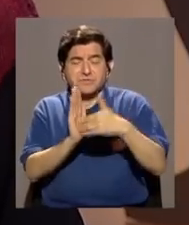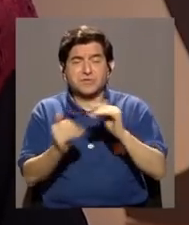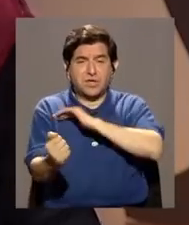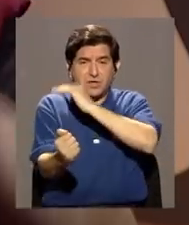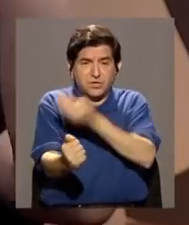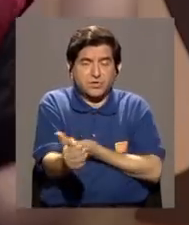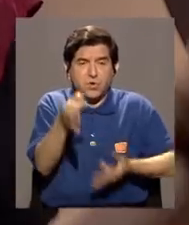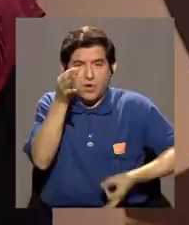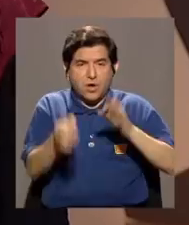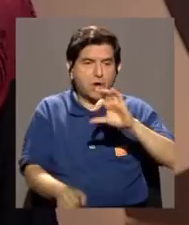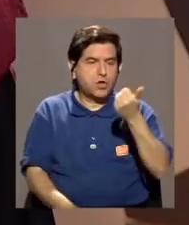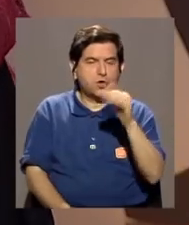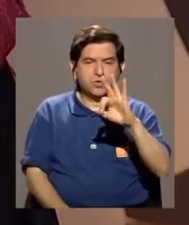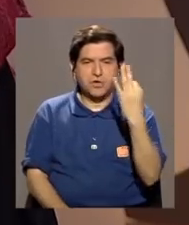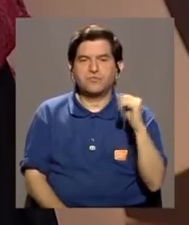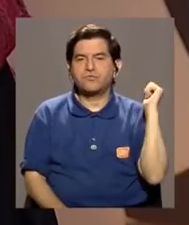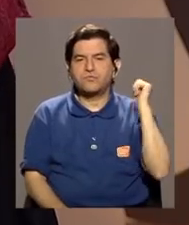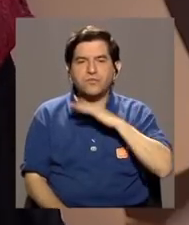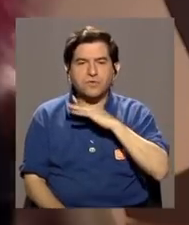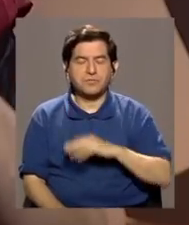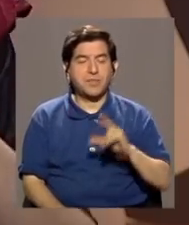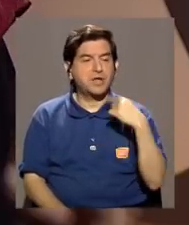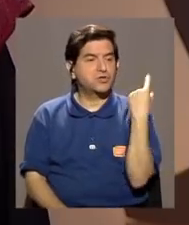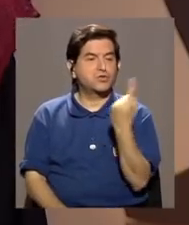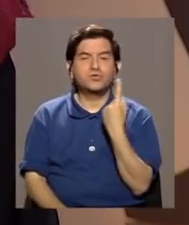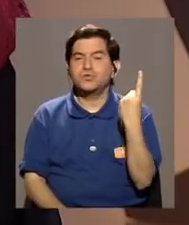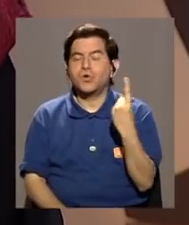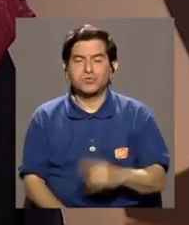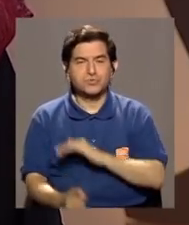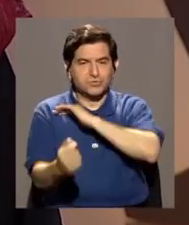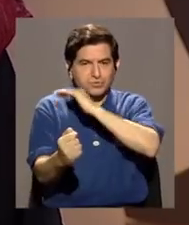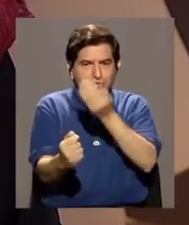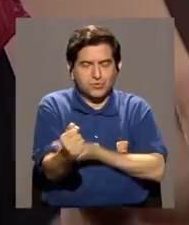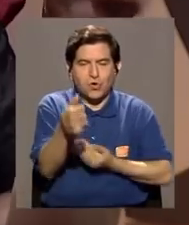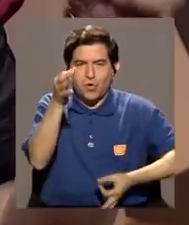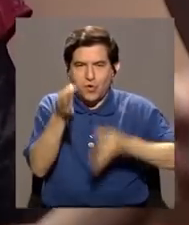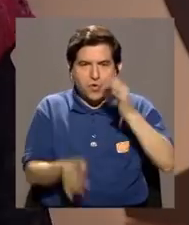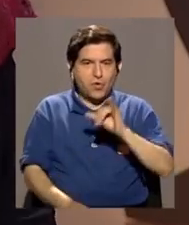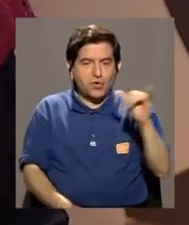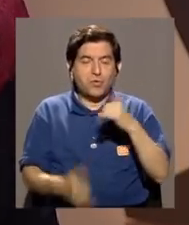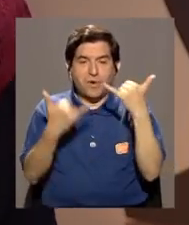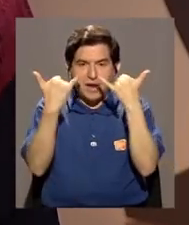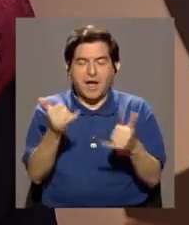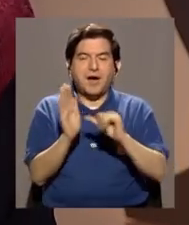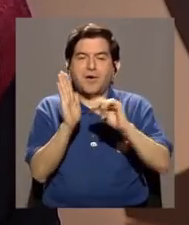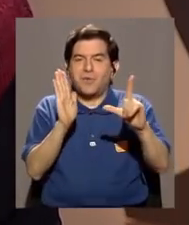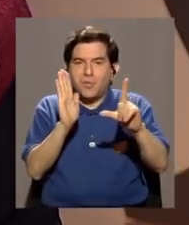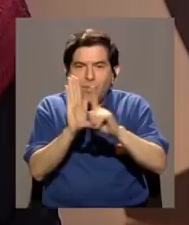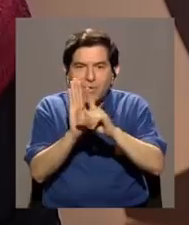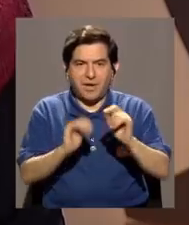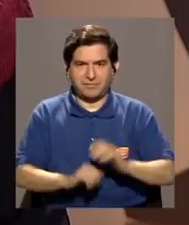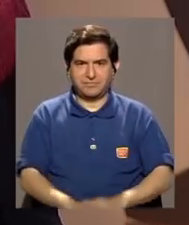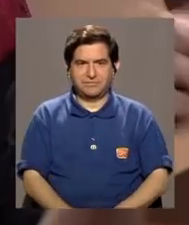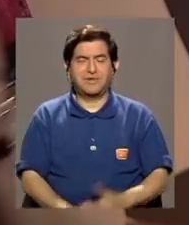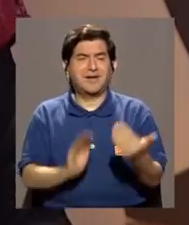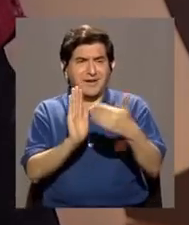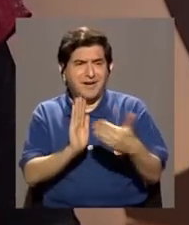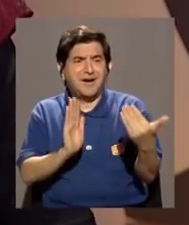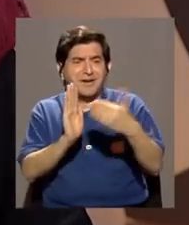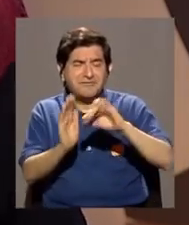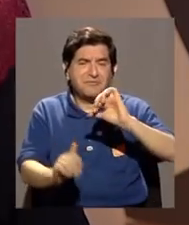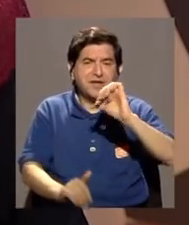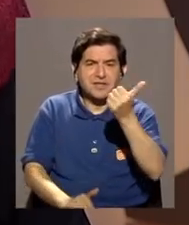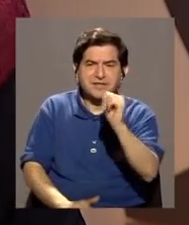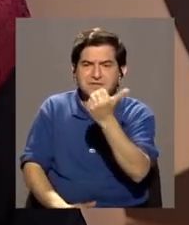también el poder judicial además de las otras formas de corrupción y no sólo está carcomiendo el poder judicial está carcomiendo ahora la asamblea legislativa está